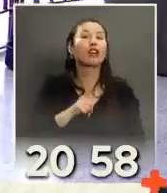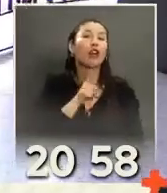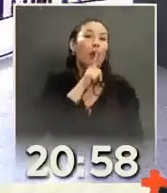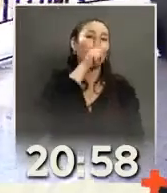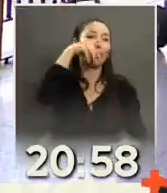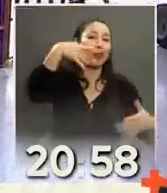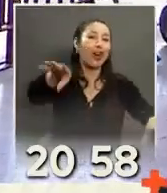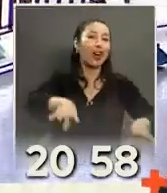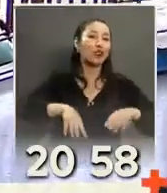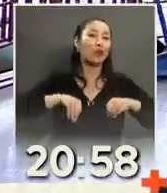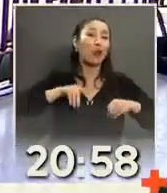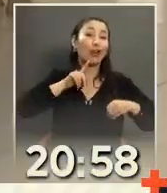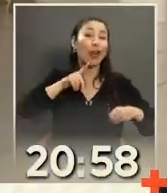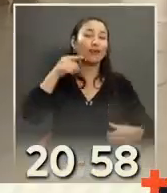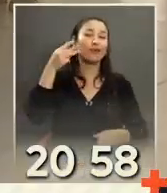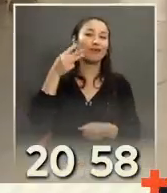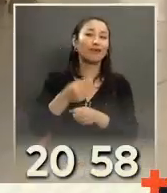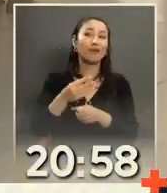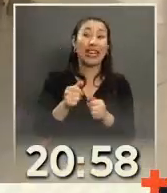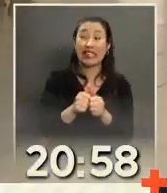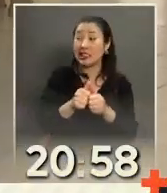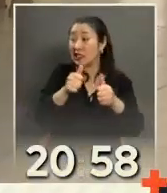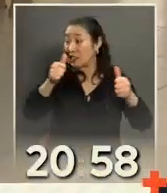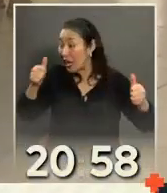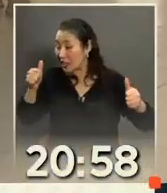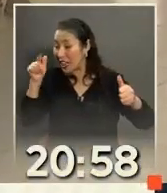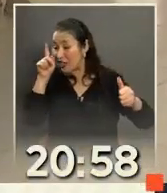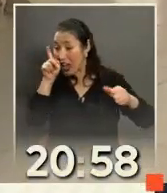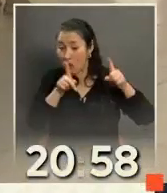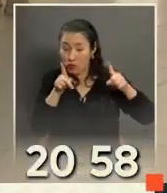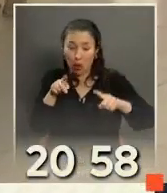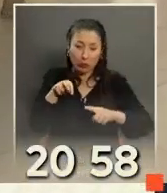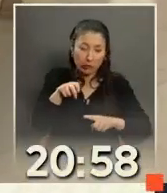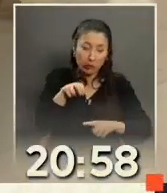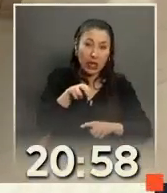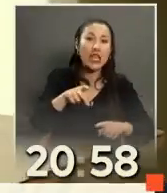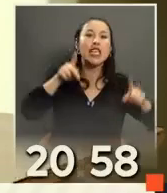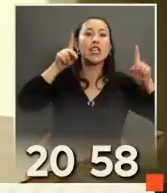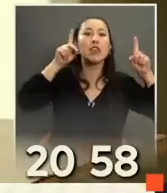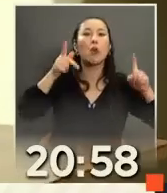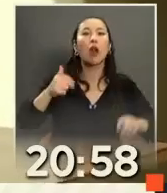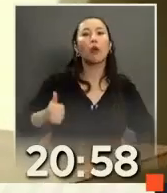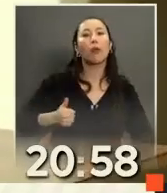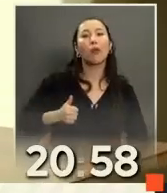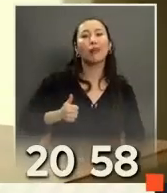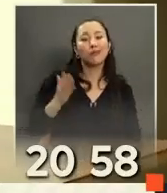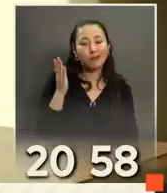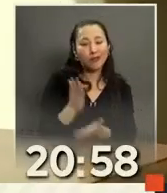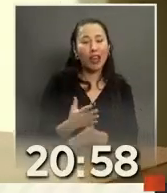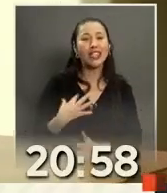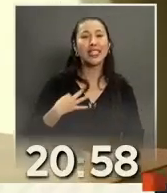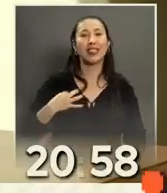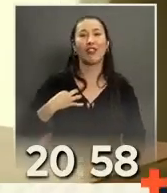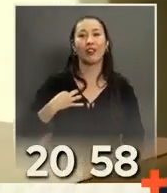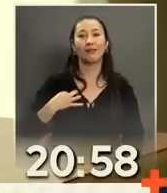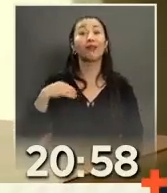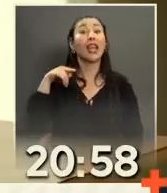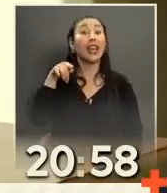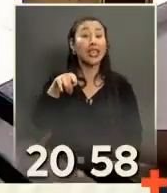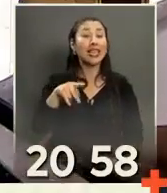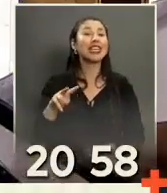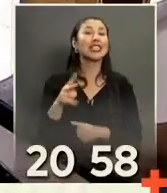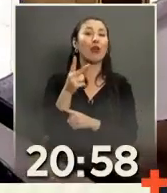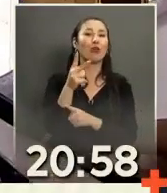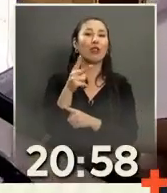mayores, que pese a la distancia y dificultades de algunos para trasladarse, lograron cumplir con su deber cívico en esta, la segunda